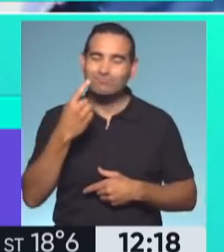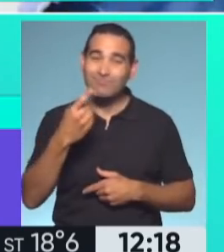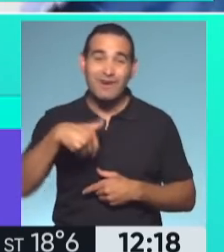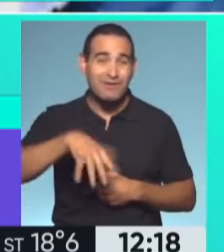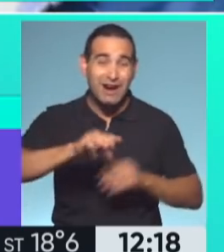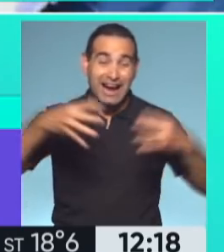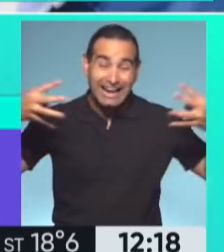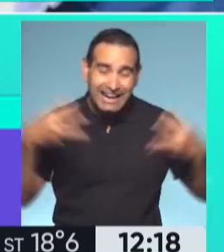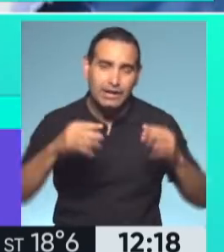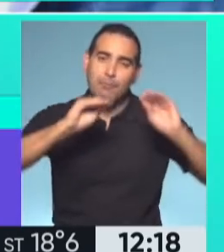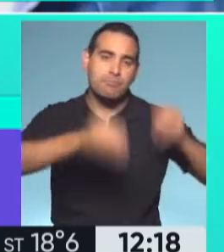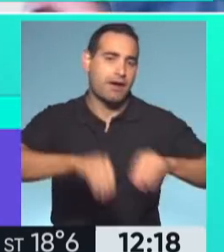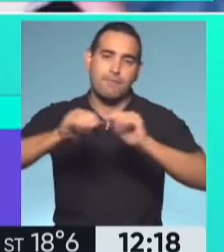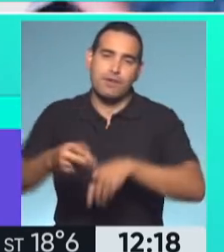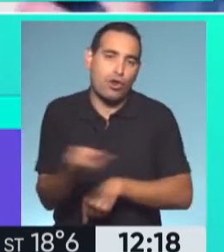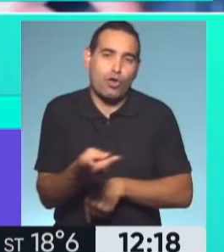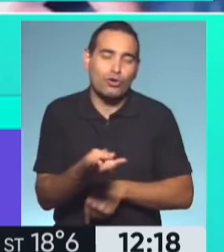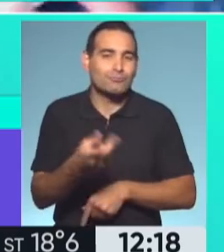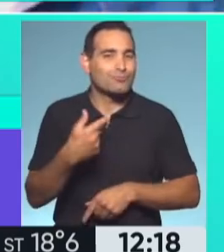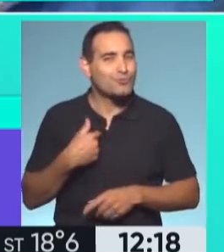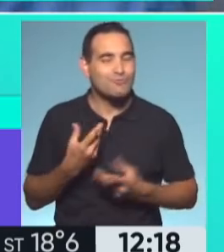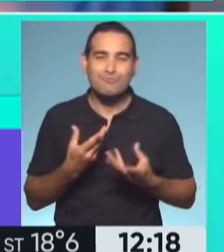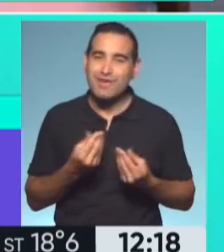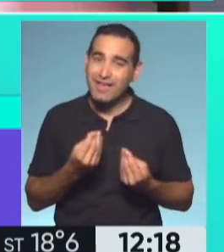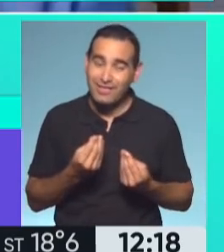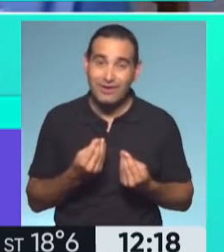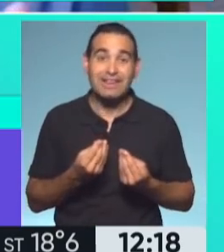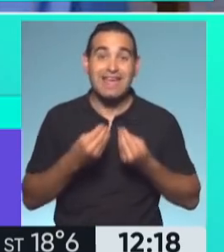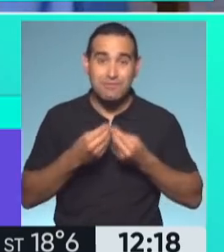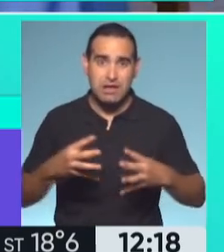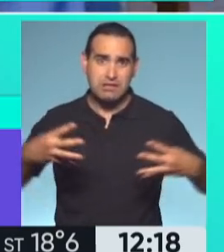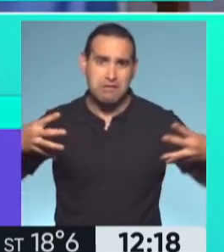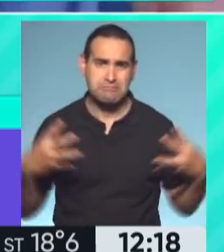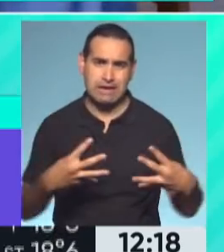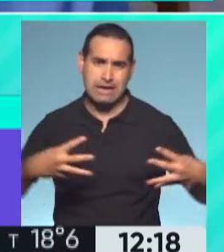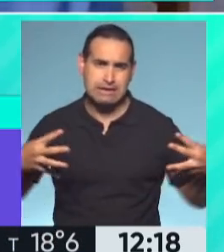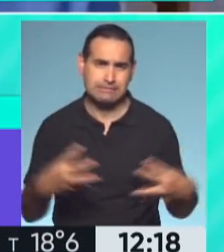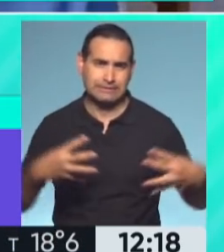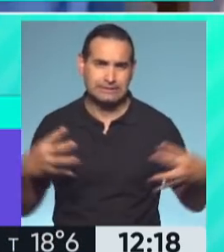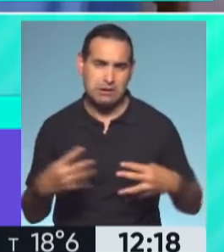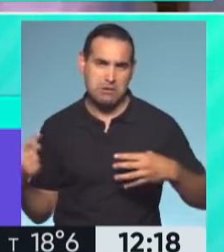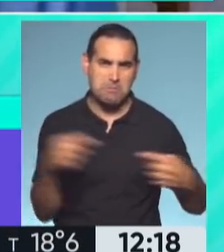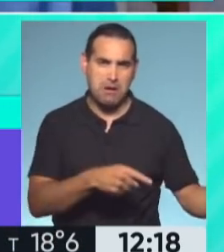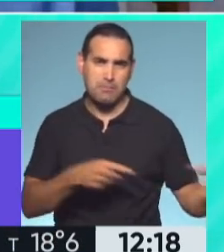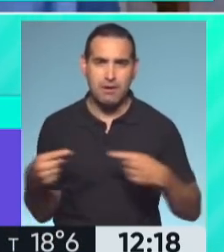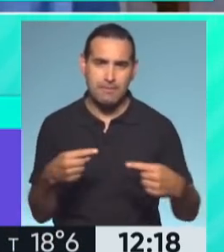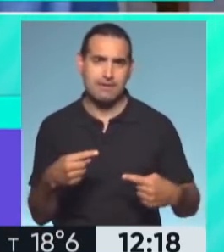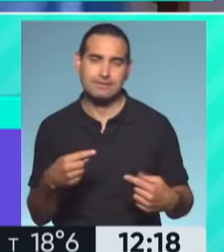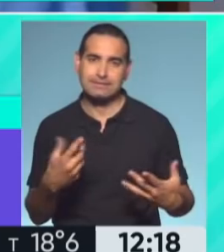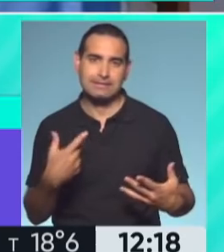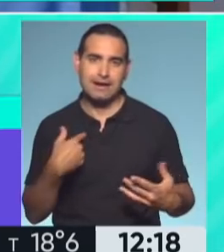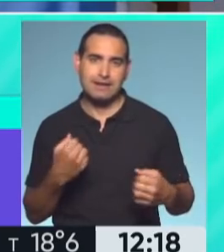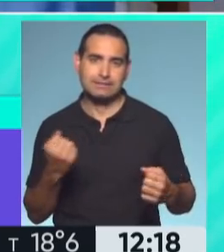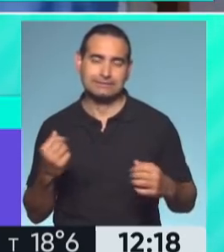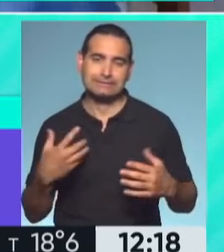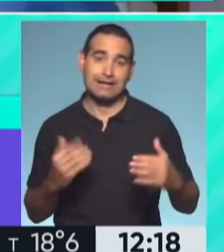más que perder para ganar. Lo que me da miedo es que entre en un ciclo de violencia donde ambos lados quieran anotarse puntos hasta que ambos